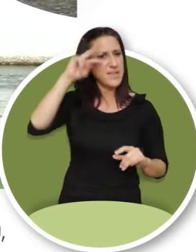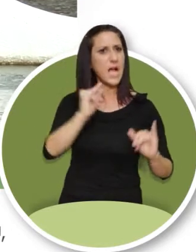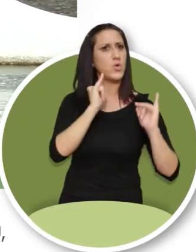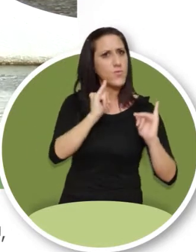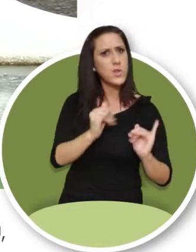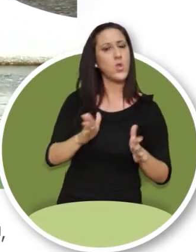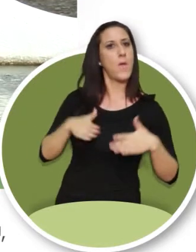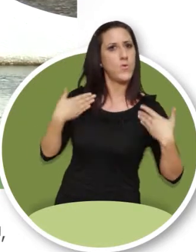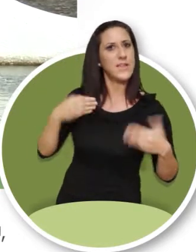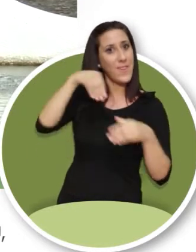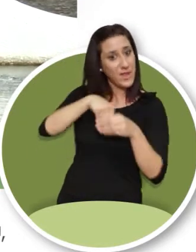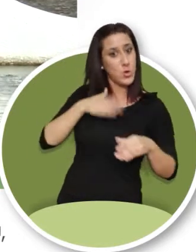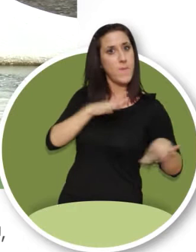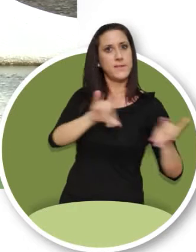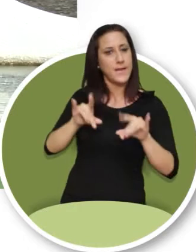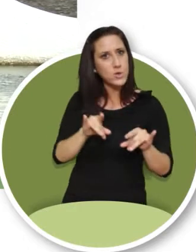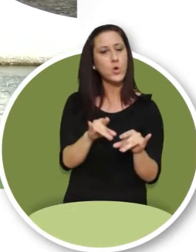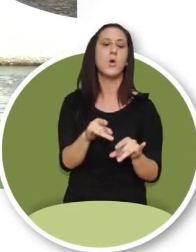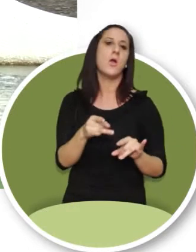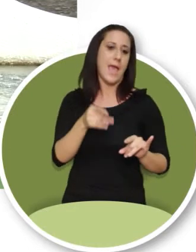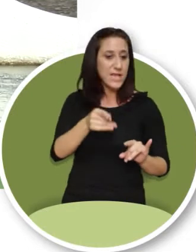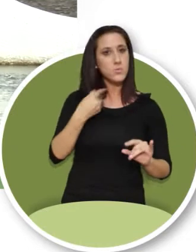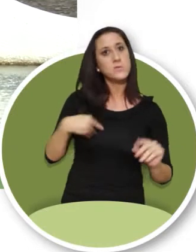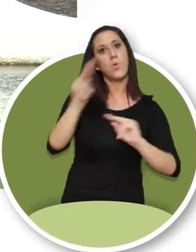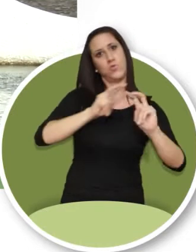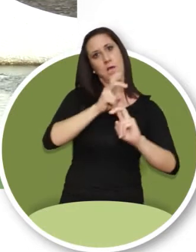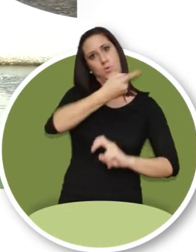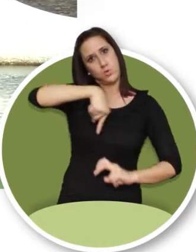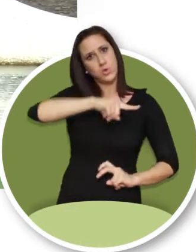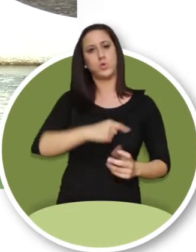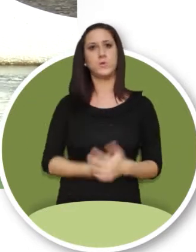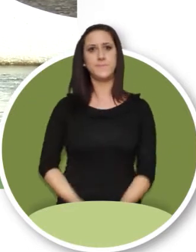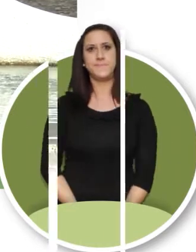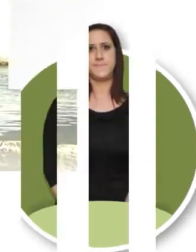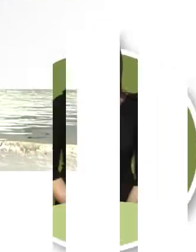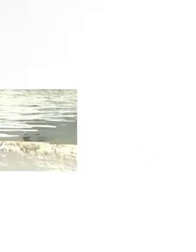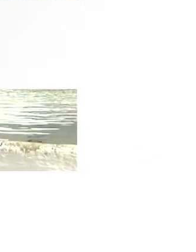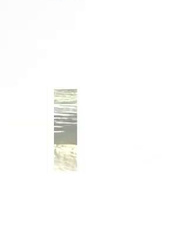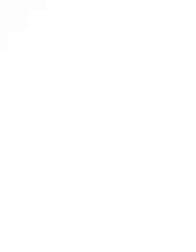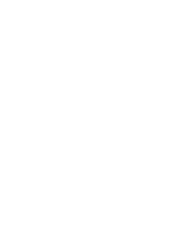disfrutando, experimentando, viviendo, emocionándose en el territorio. Eso es lo que buscamos.